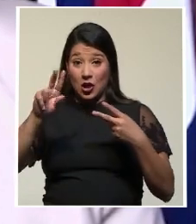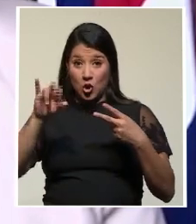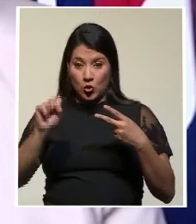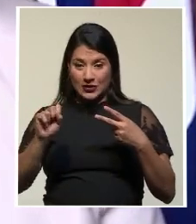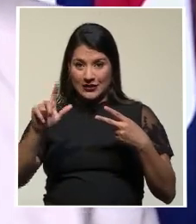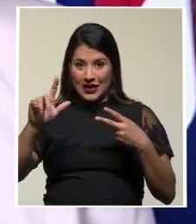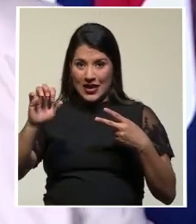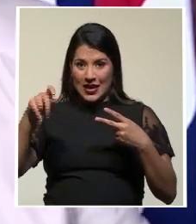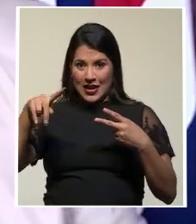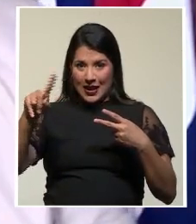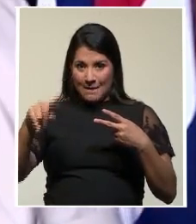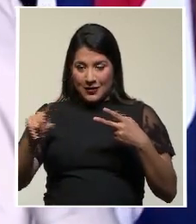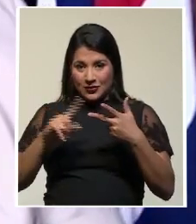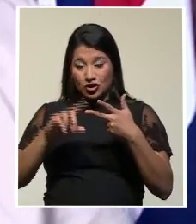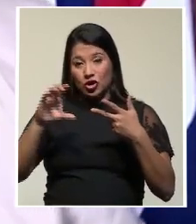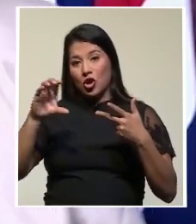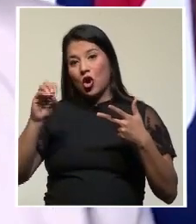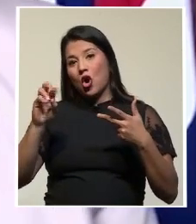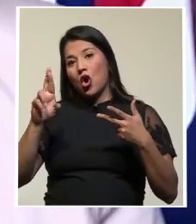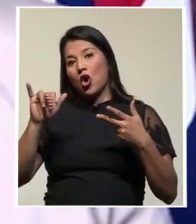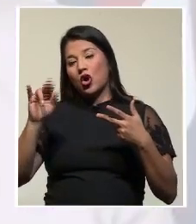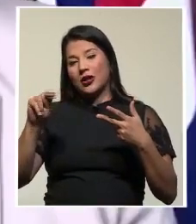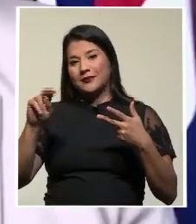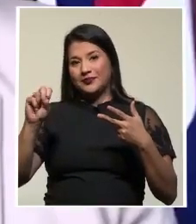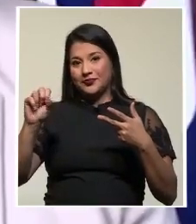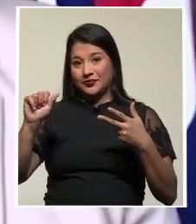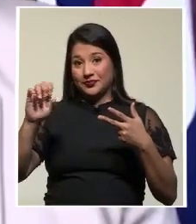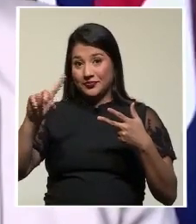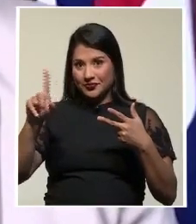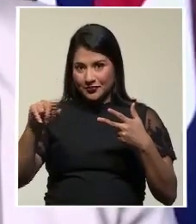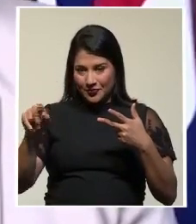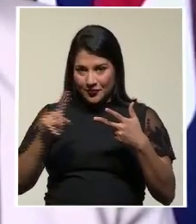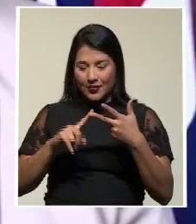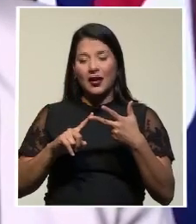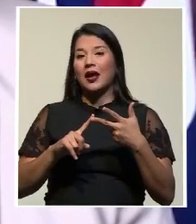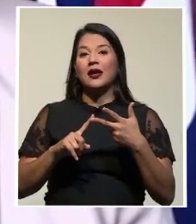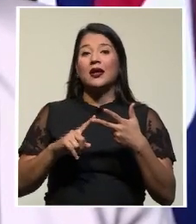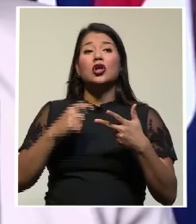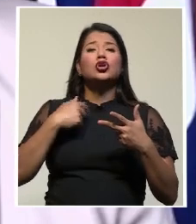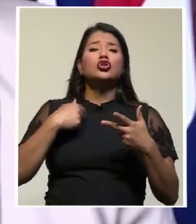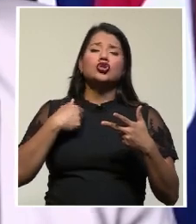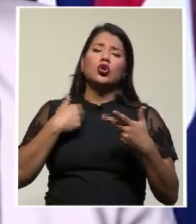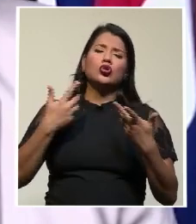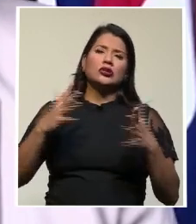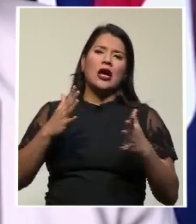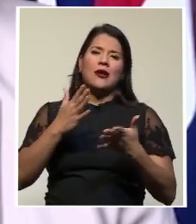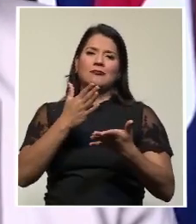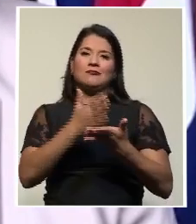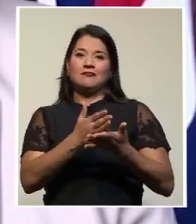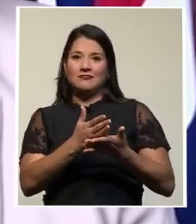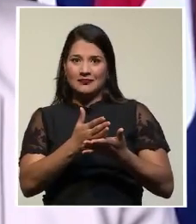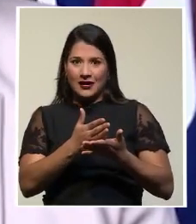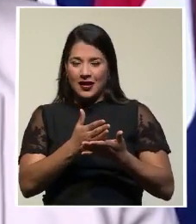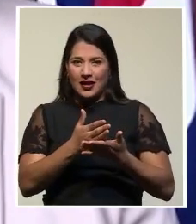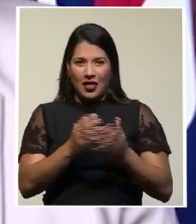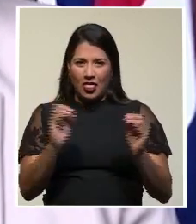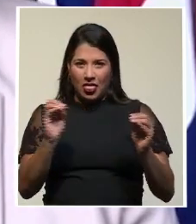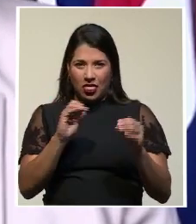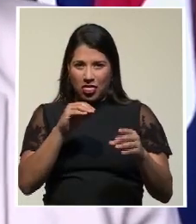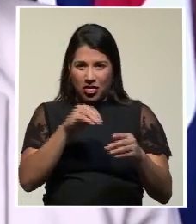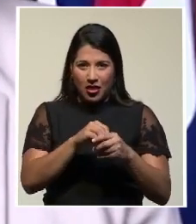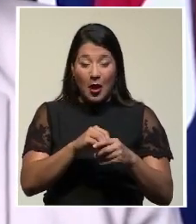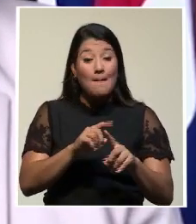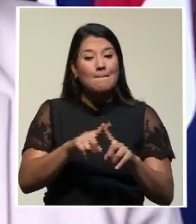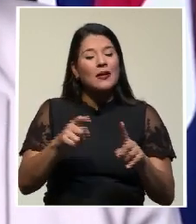Sáenz en la primera y en la segunda vicepresidencia. Yo estaba semi-retirado, como dicen algunos, ciertamente, pero no puedo